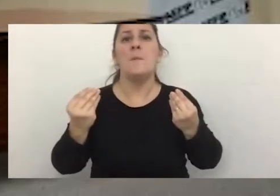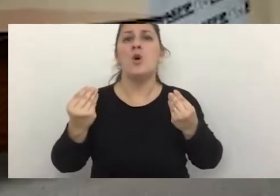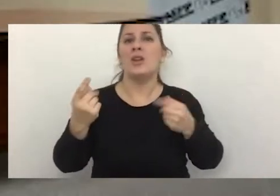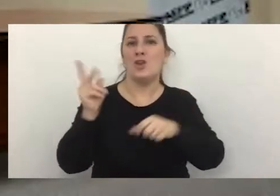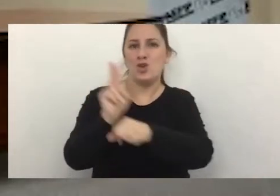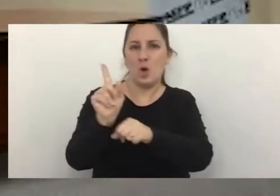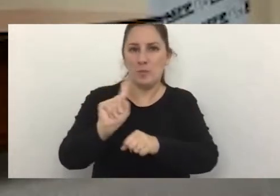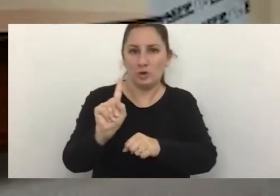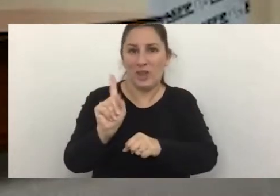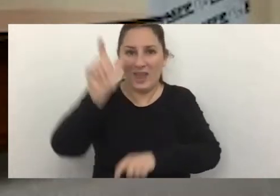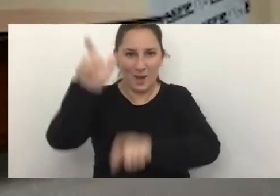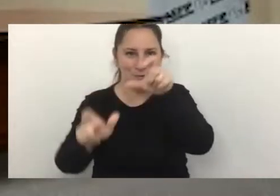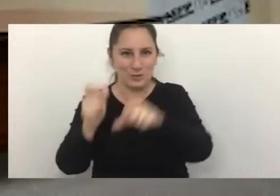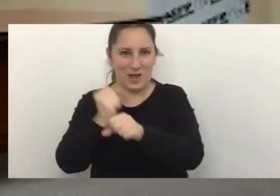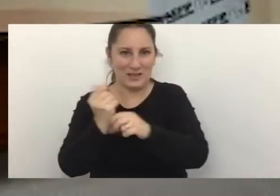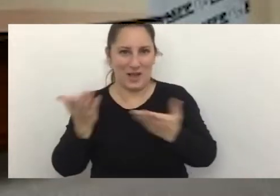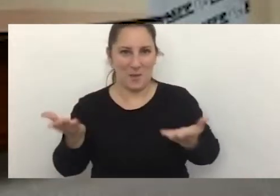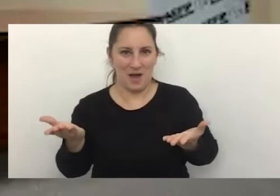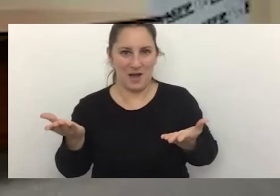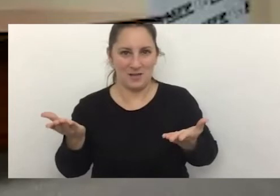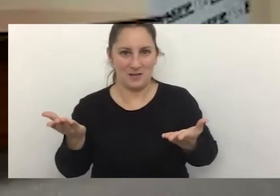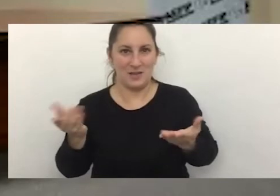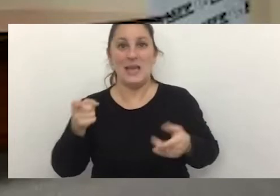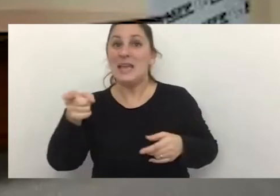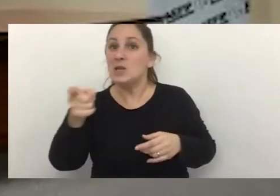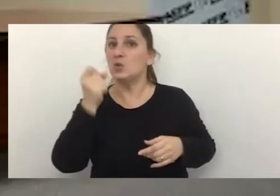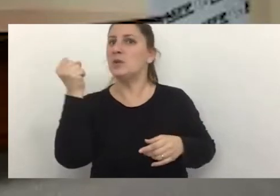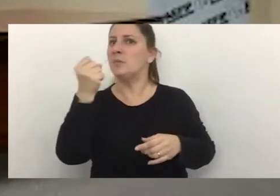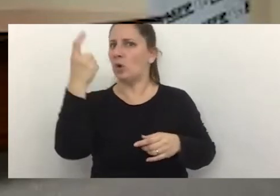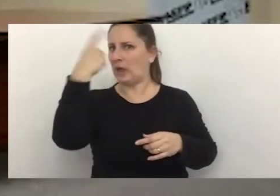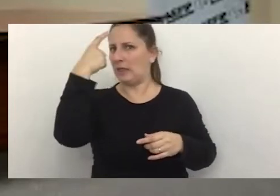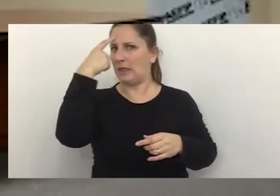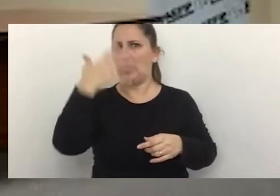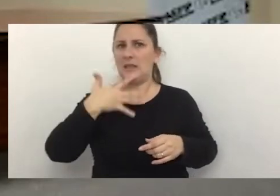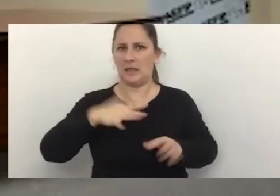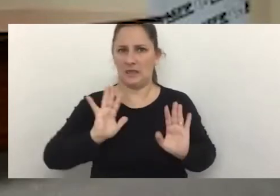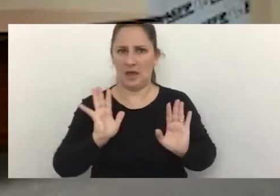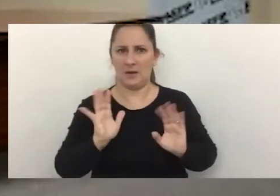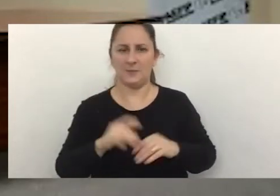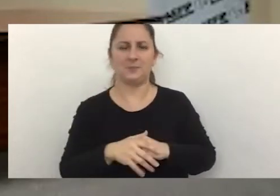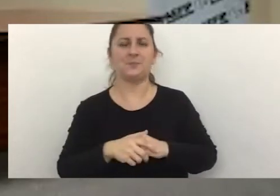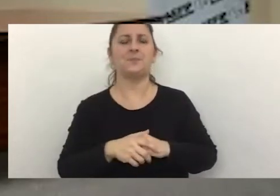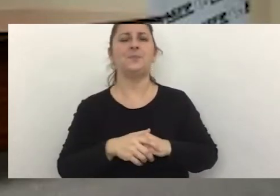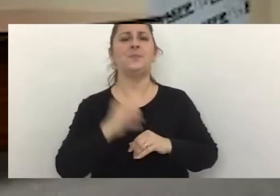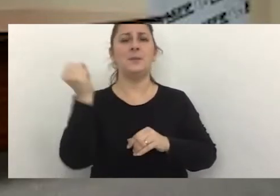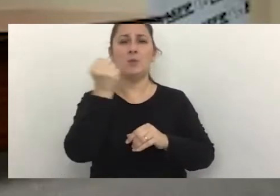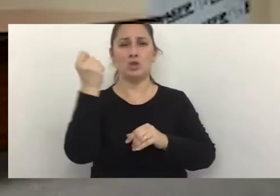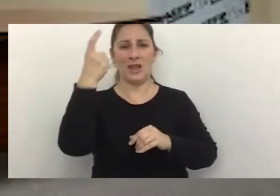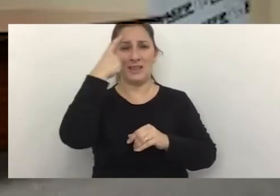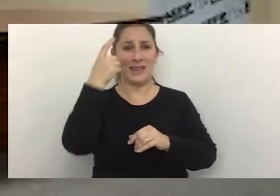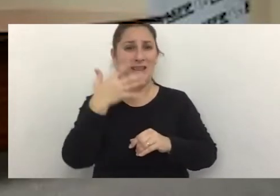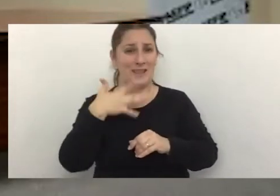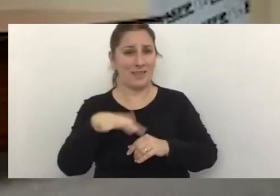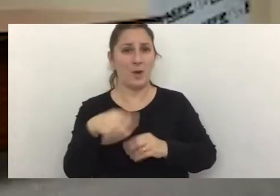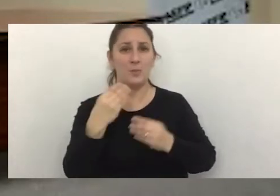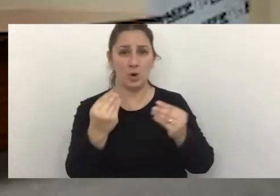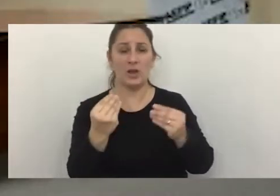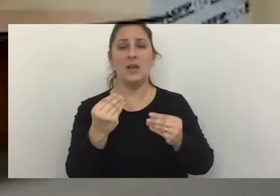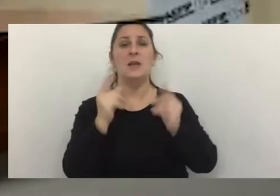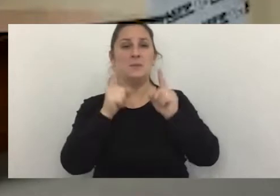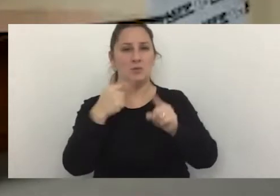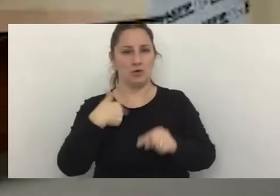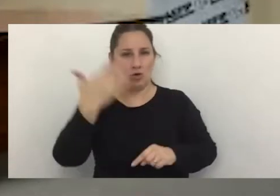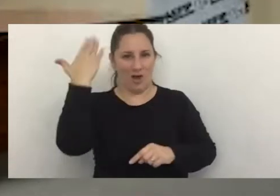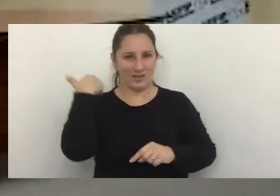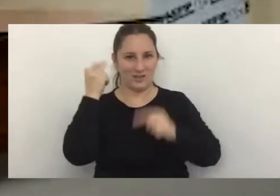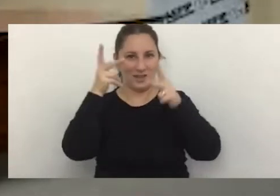a los trabajadores. Esto es importante tenerlo presente. Y es importante porque, como decía anteriormente,